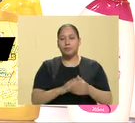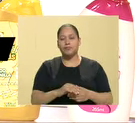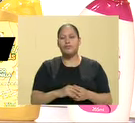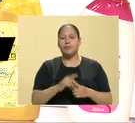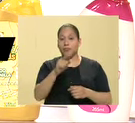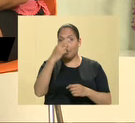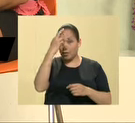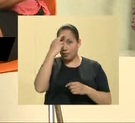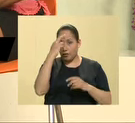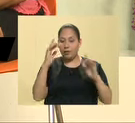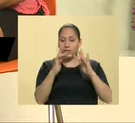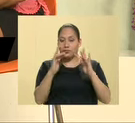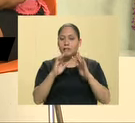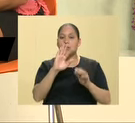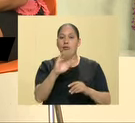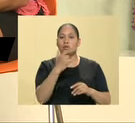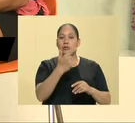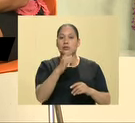Recuerde comunicarse con nosotros al